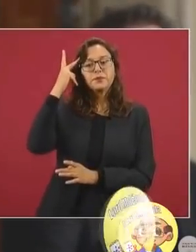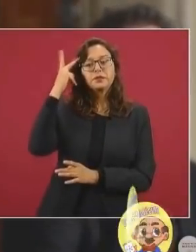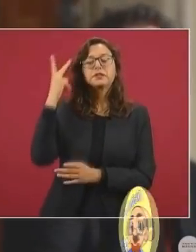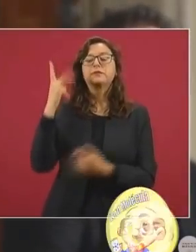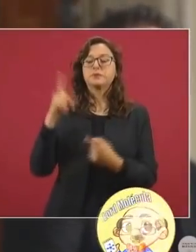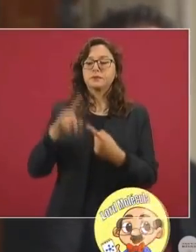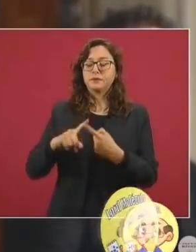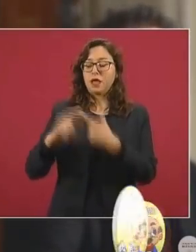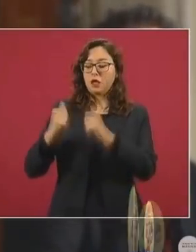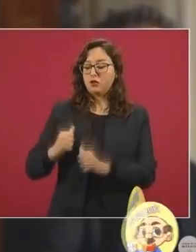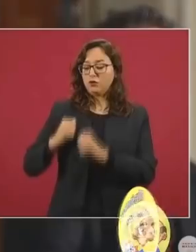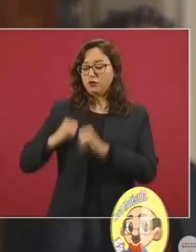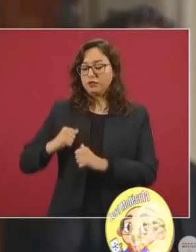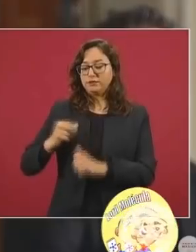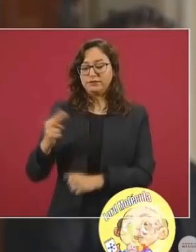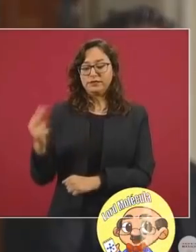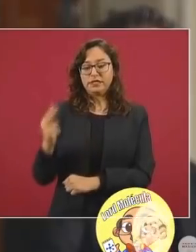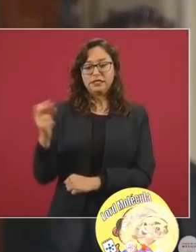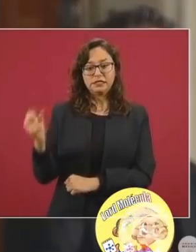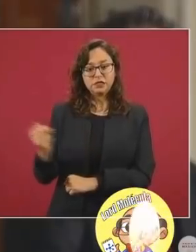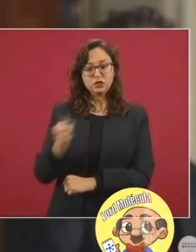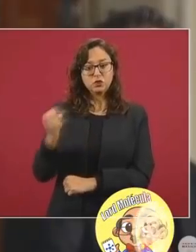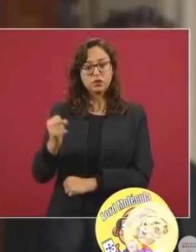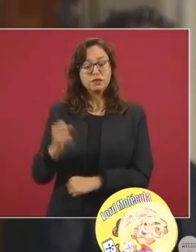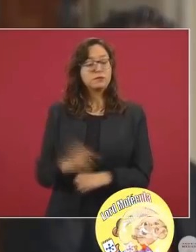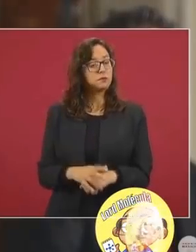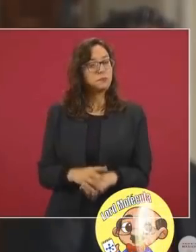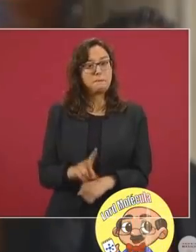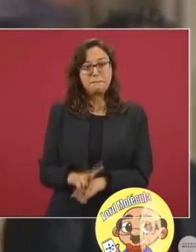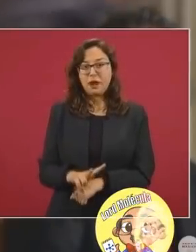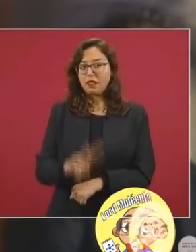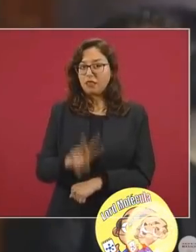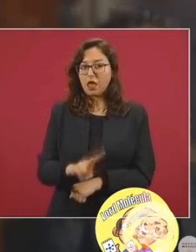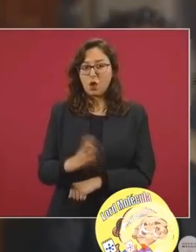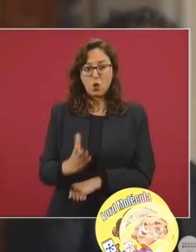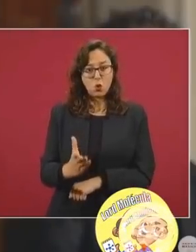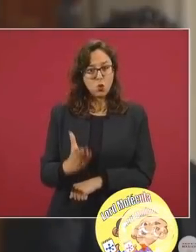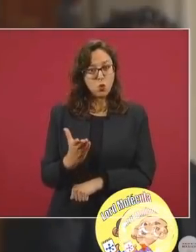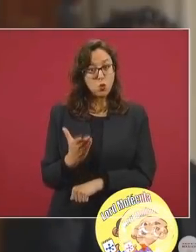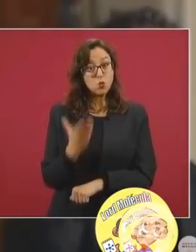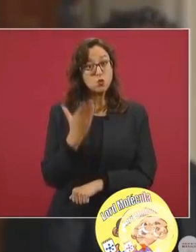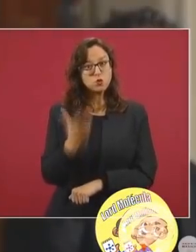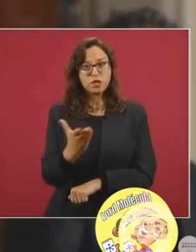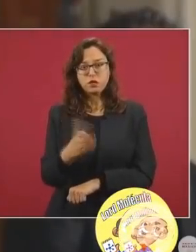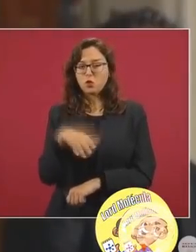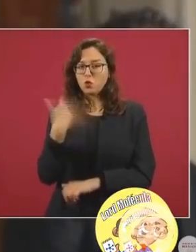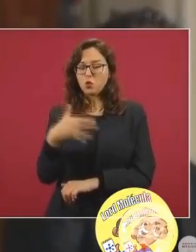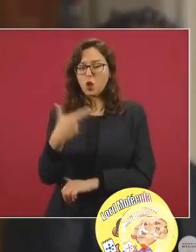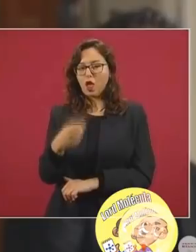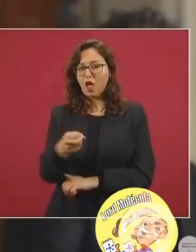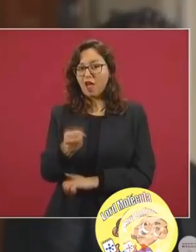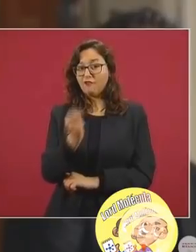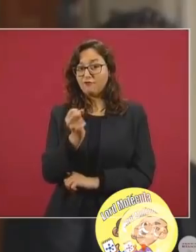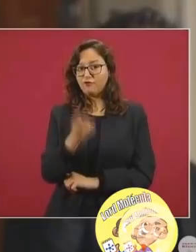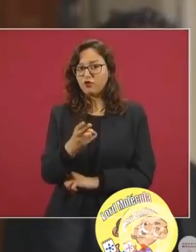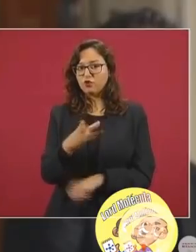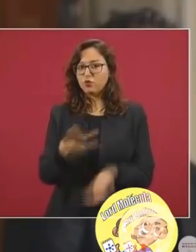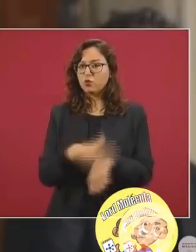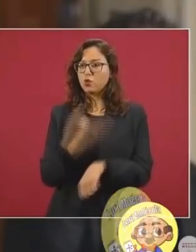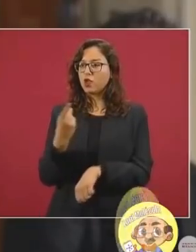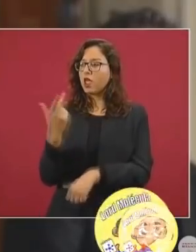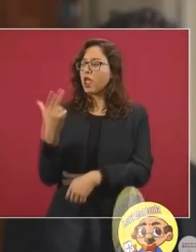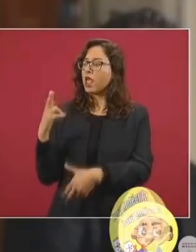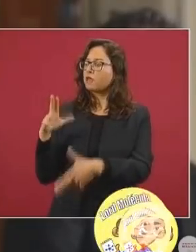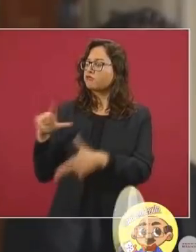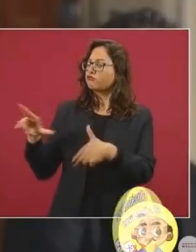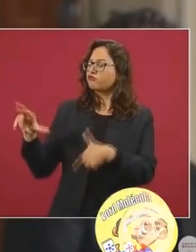Ya en la parte última de esta entrevista, senador Napoleón Gómez Urrutia, estamos próximos al 1 de